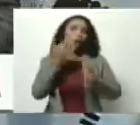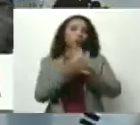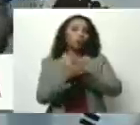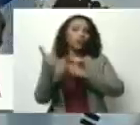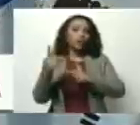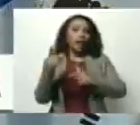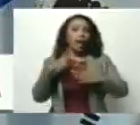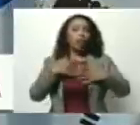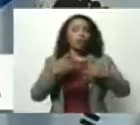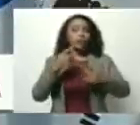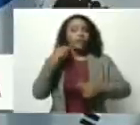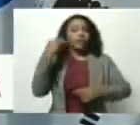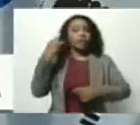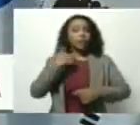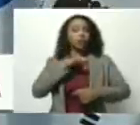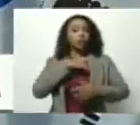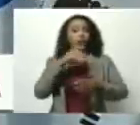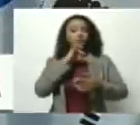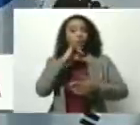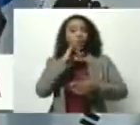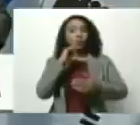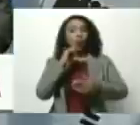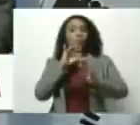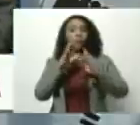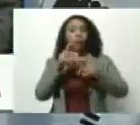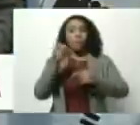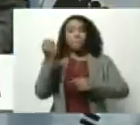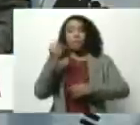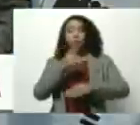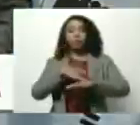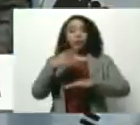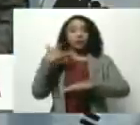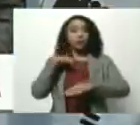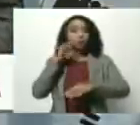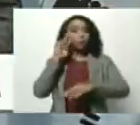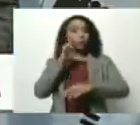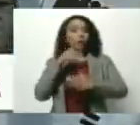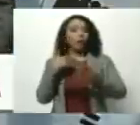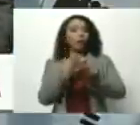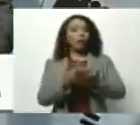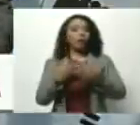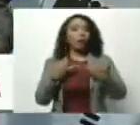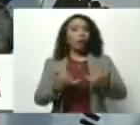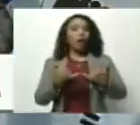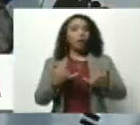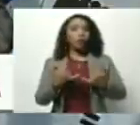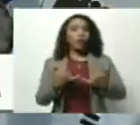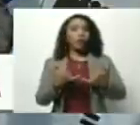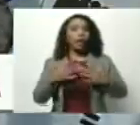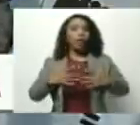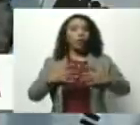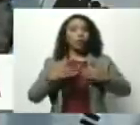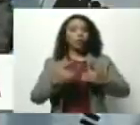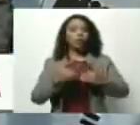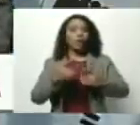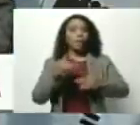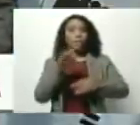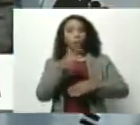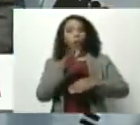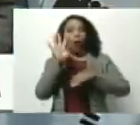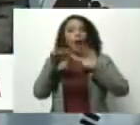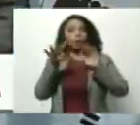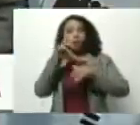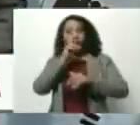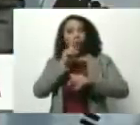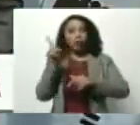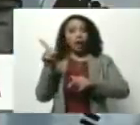hecho, nosotros documentamos un caso, el más grave de lo que hemos visto hasta ahora, de un adolescente de apenas 14 años de